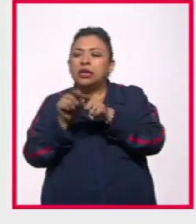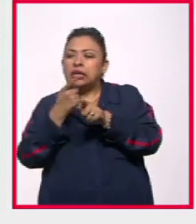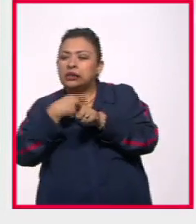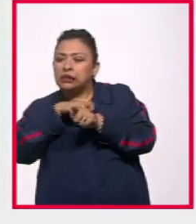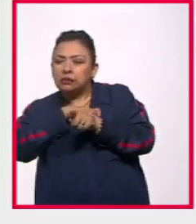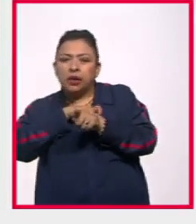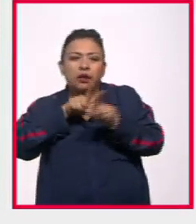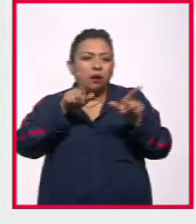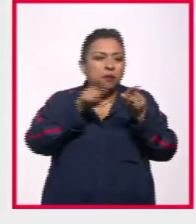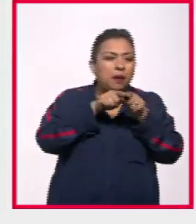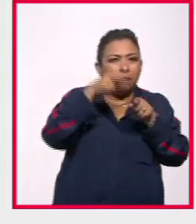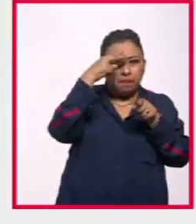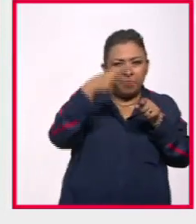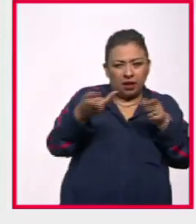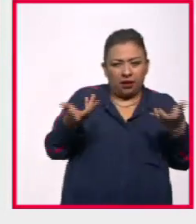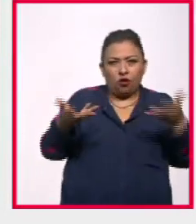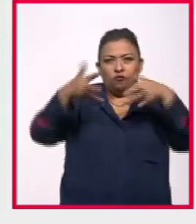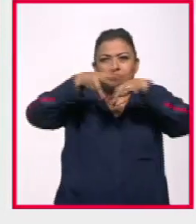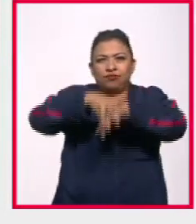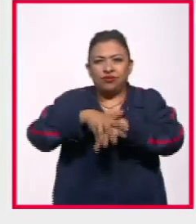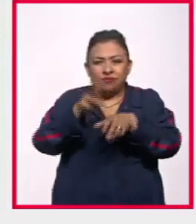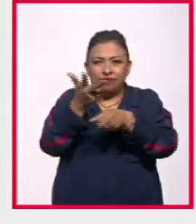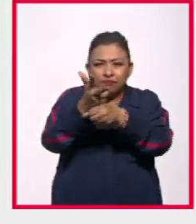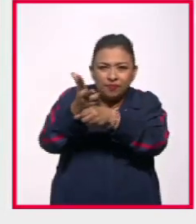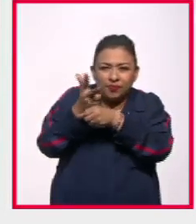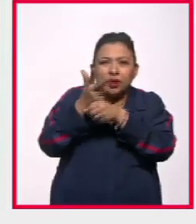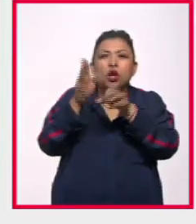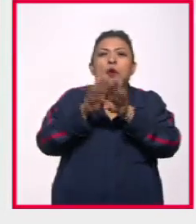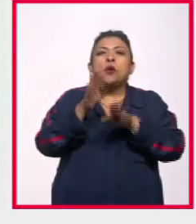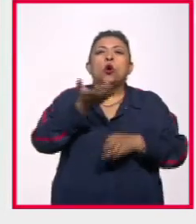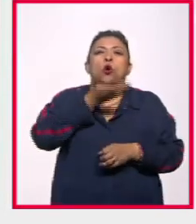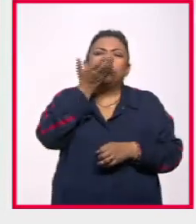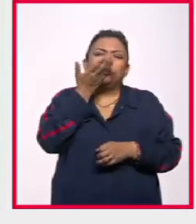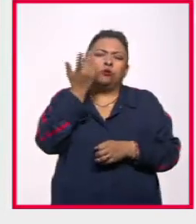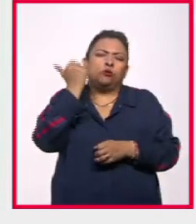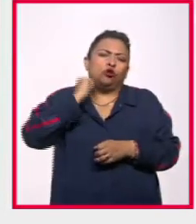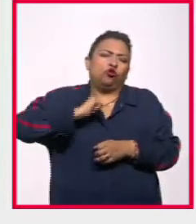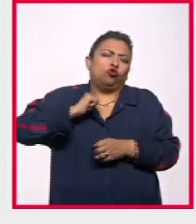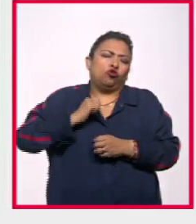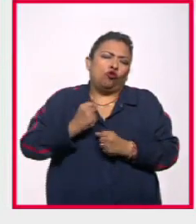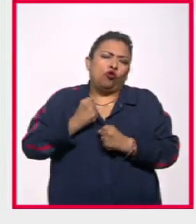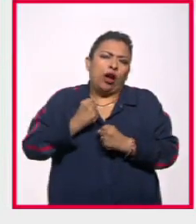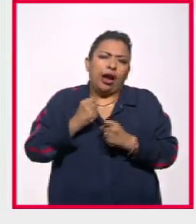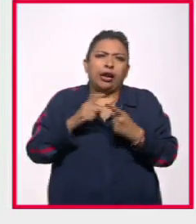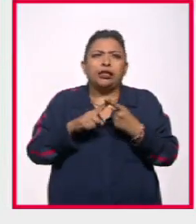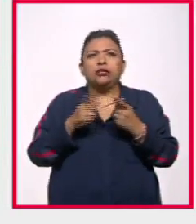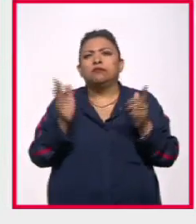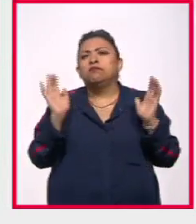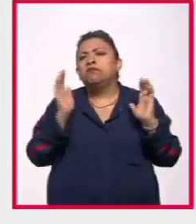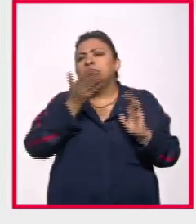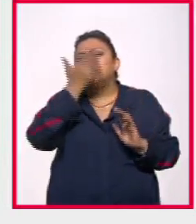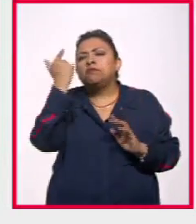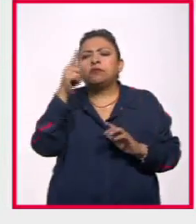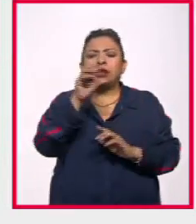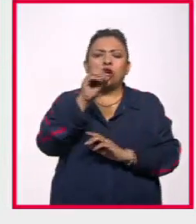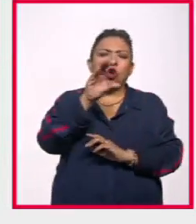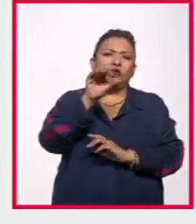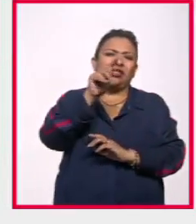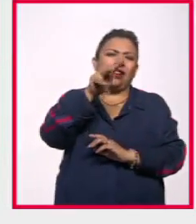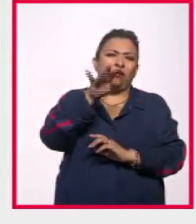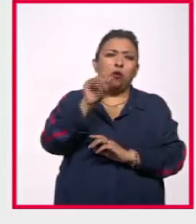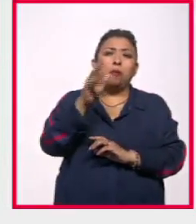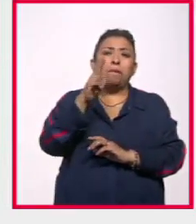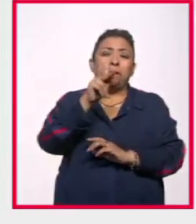una síntesis, por decir algo, de tradiciones muy arraigadas. Ahí, no sé, de alguna forma, Octavio Paz decía que